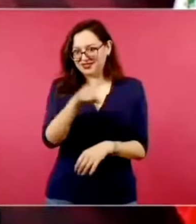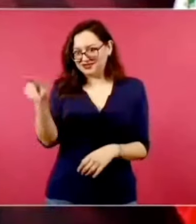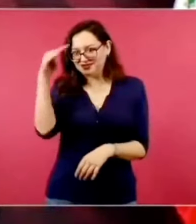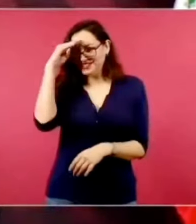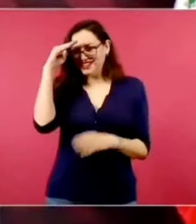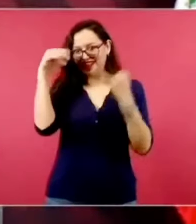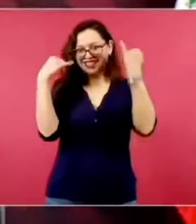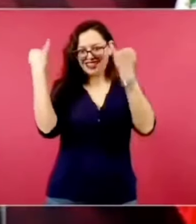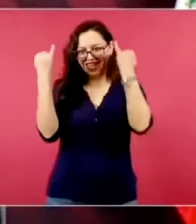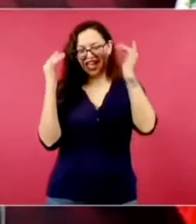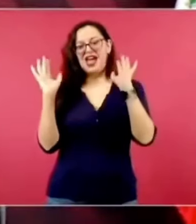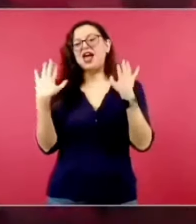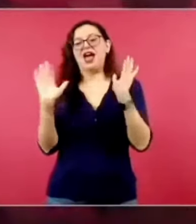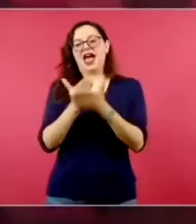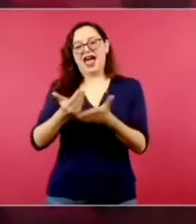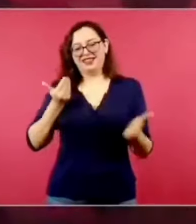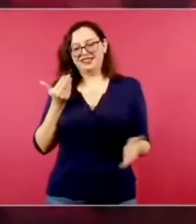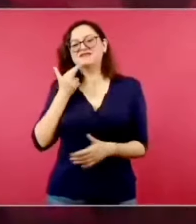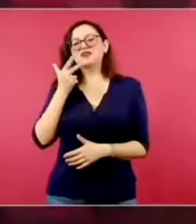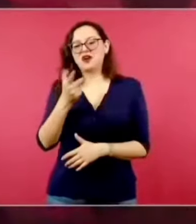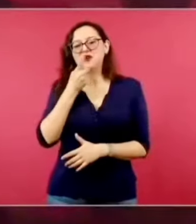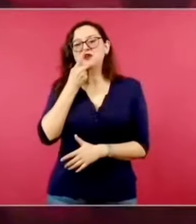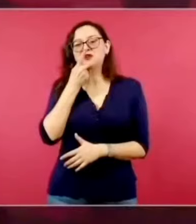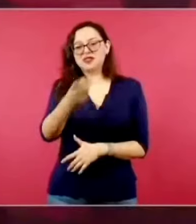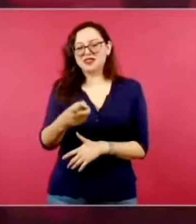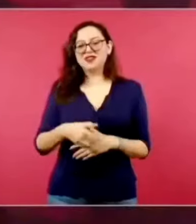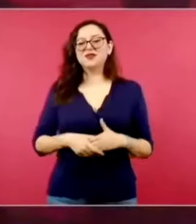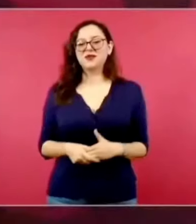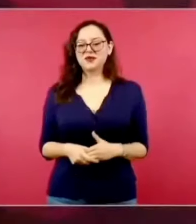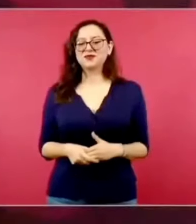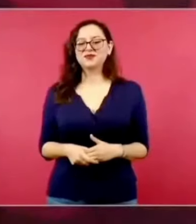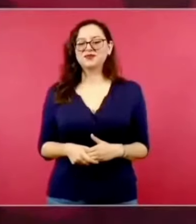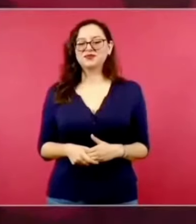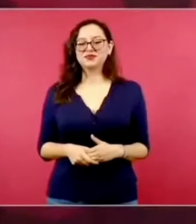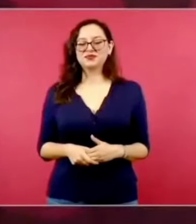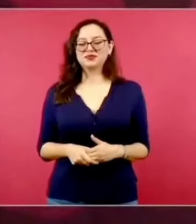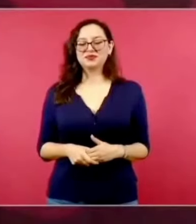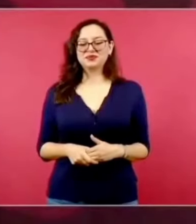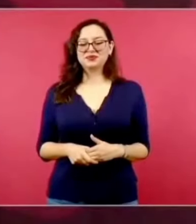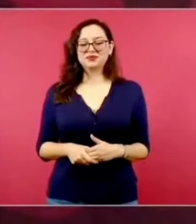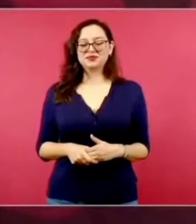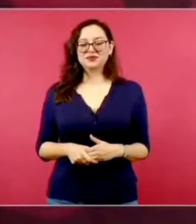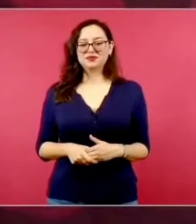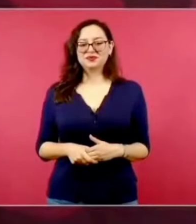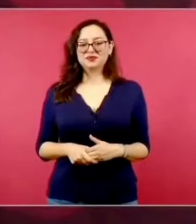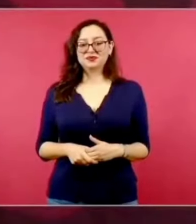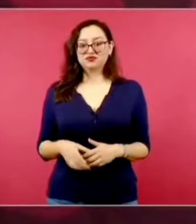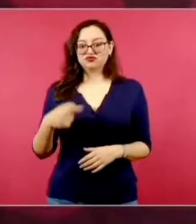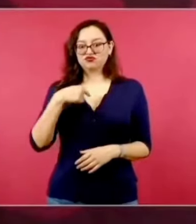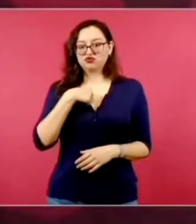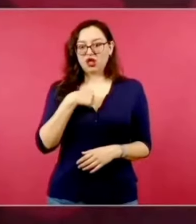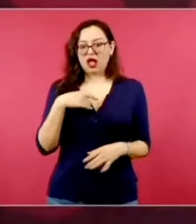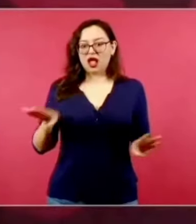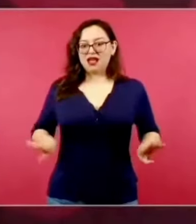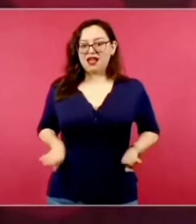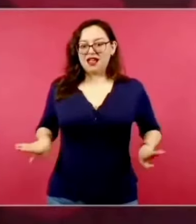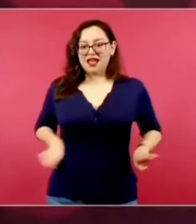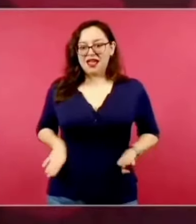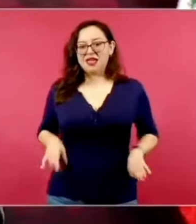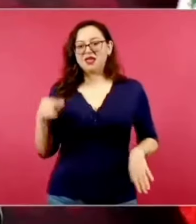eh o que vayan a a creer que soy hipócrita no